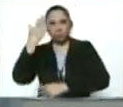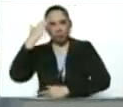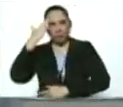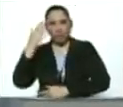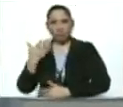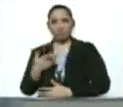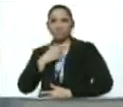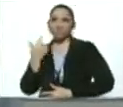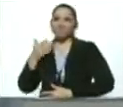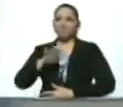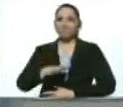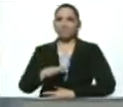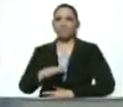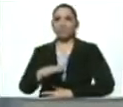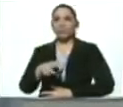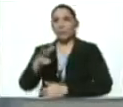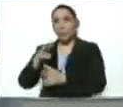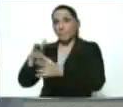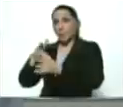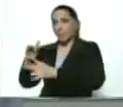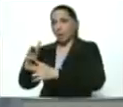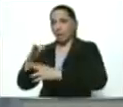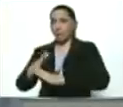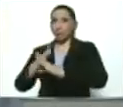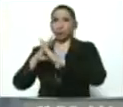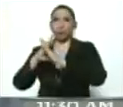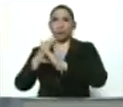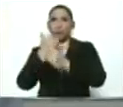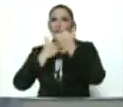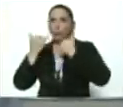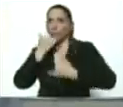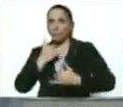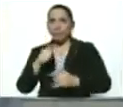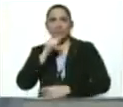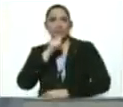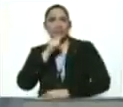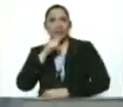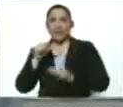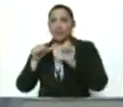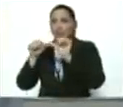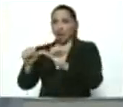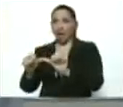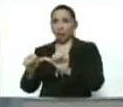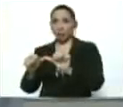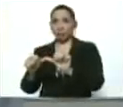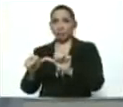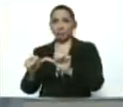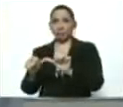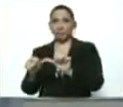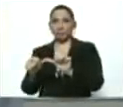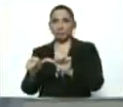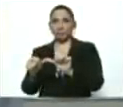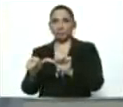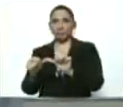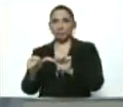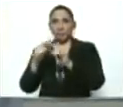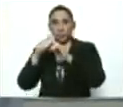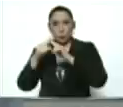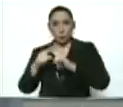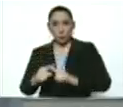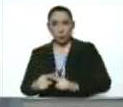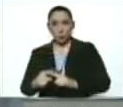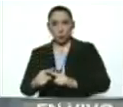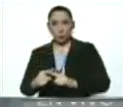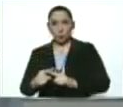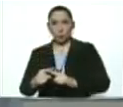homicidio intencional en grado de frustración, a quienes quedaron obviamente con el saldo lamentable de